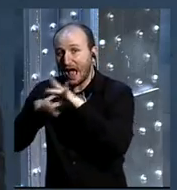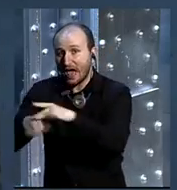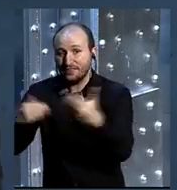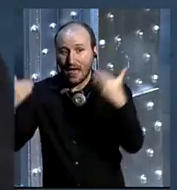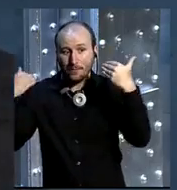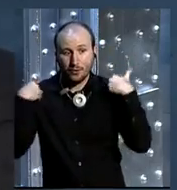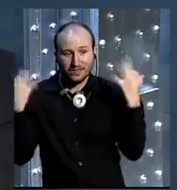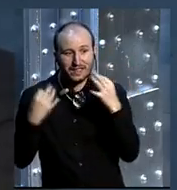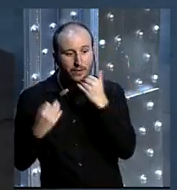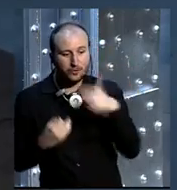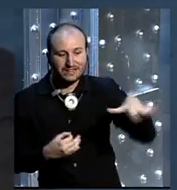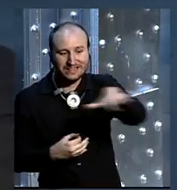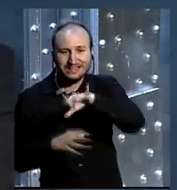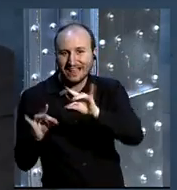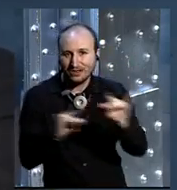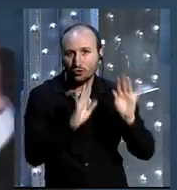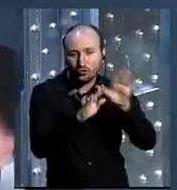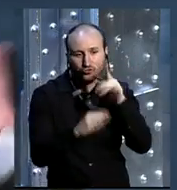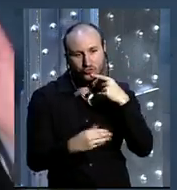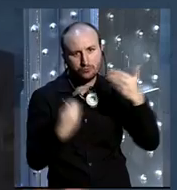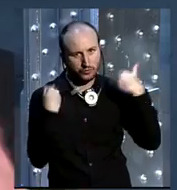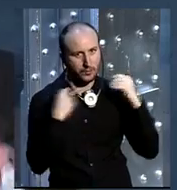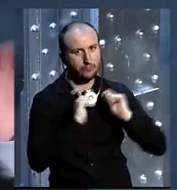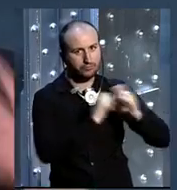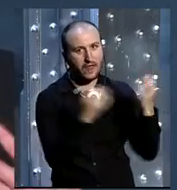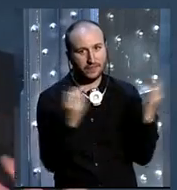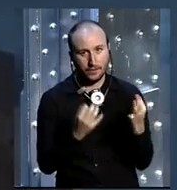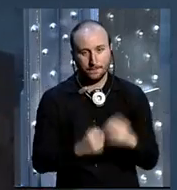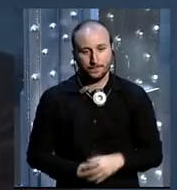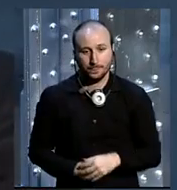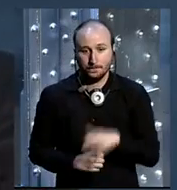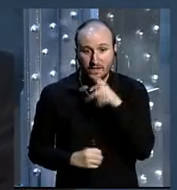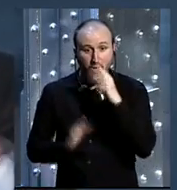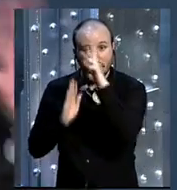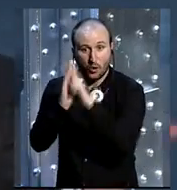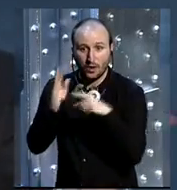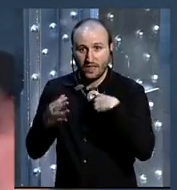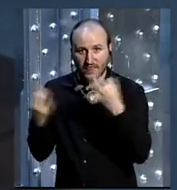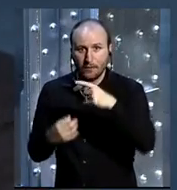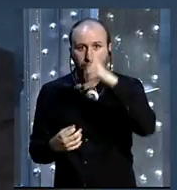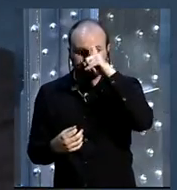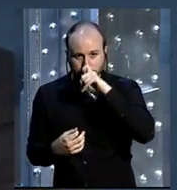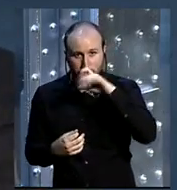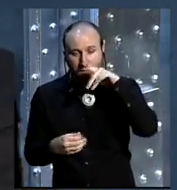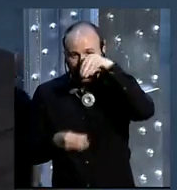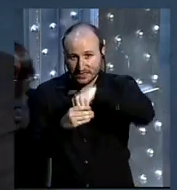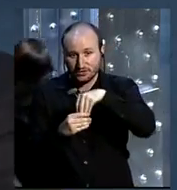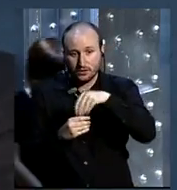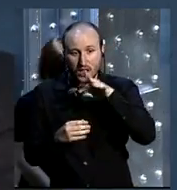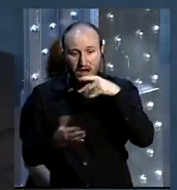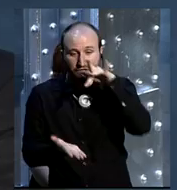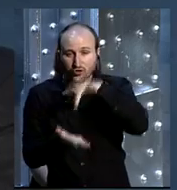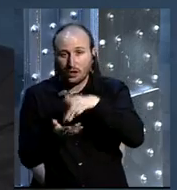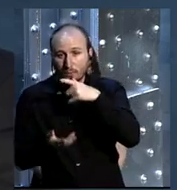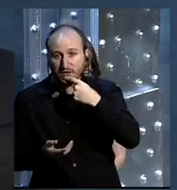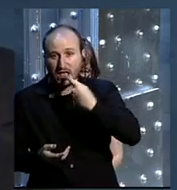su territorio. Eso es algo que la regulación podría tener en cuenta. Y cuando pensamos en oportunidades y crecimiento económico en España y en